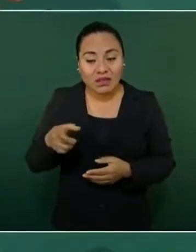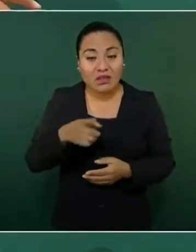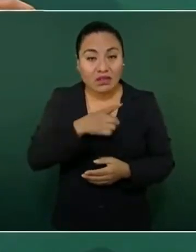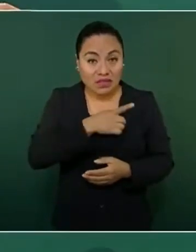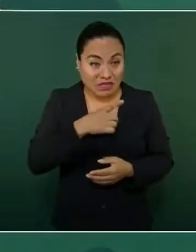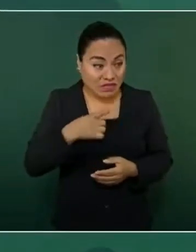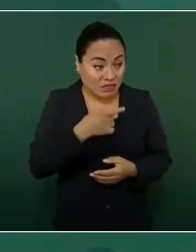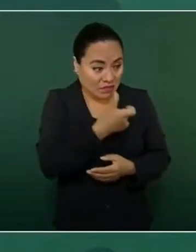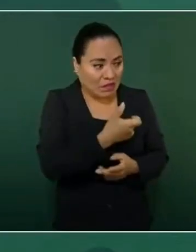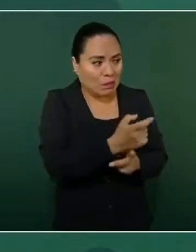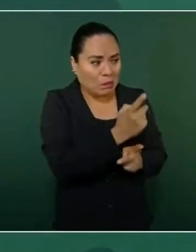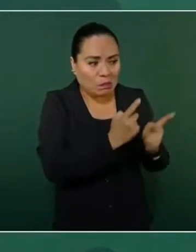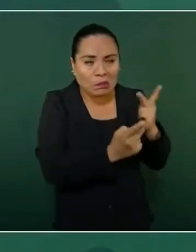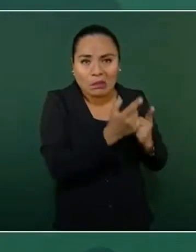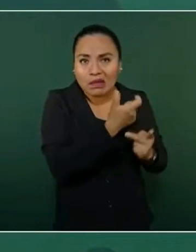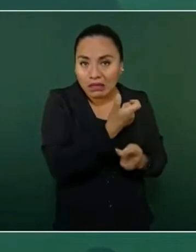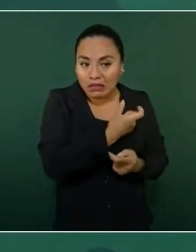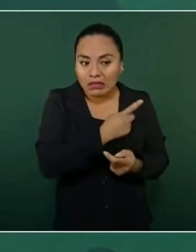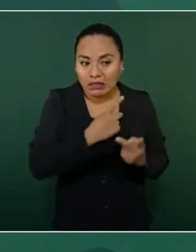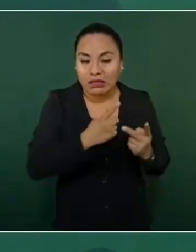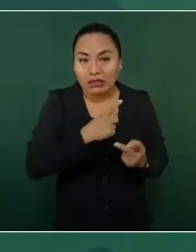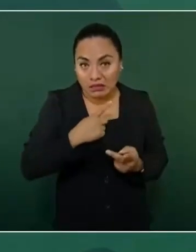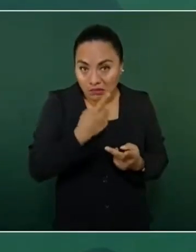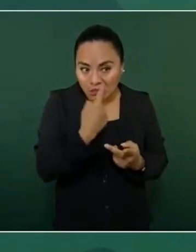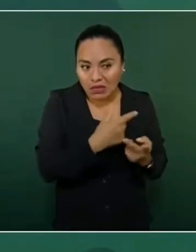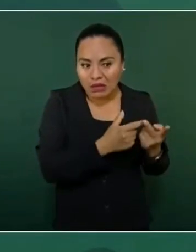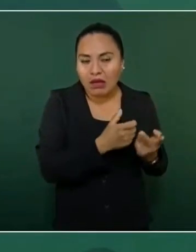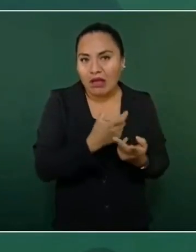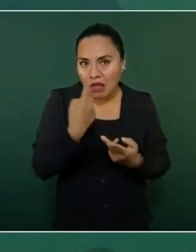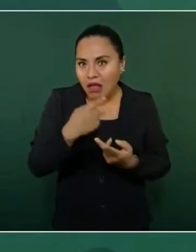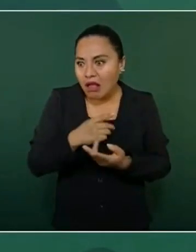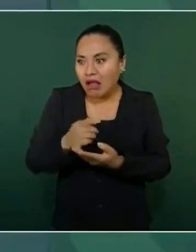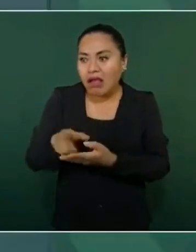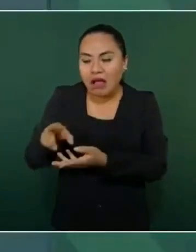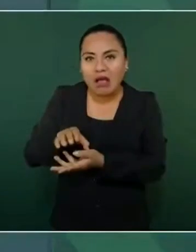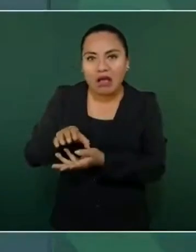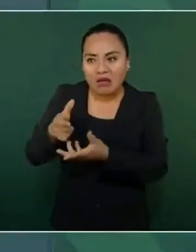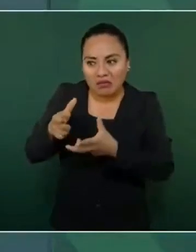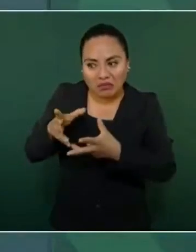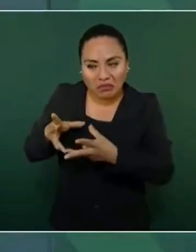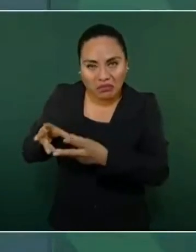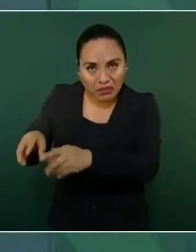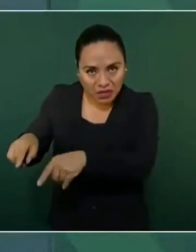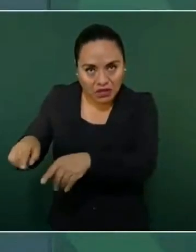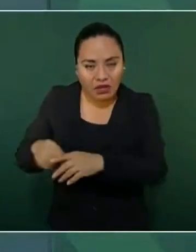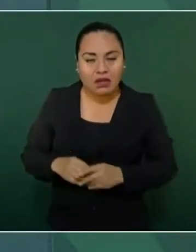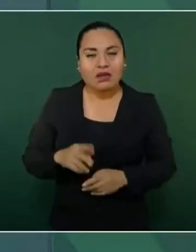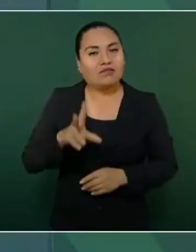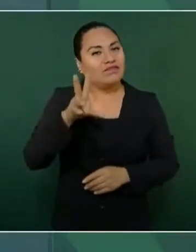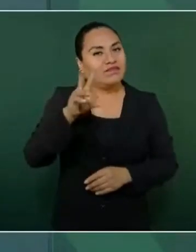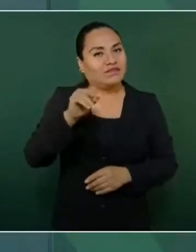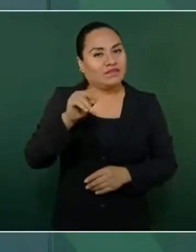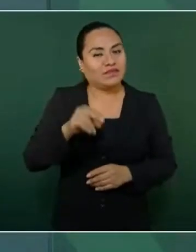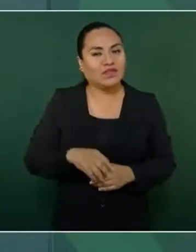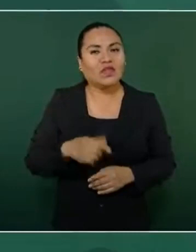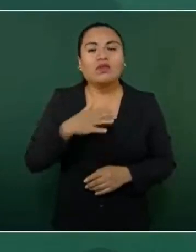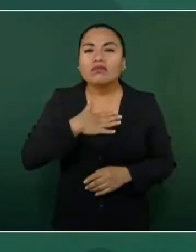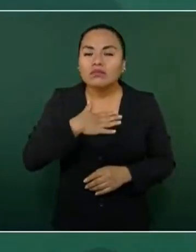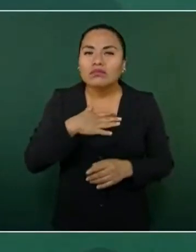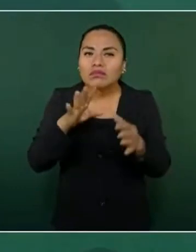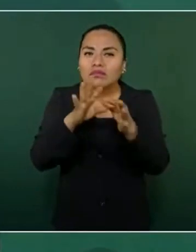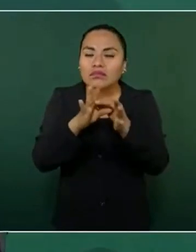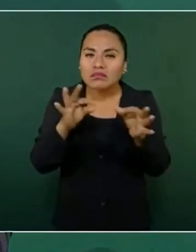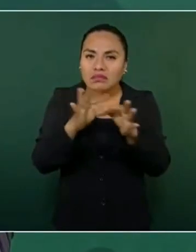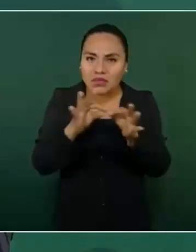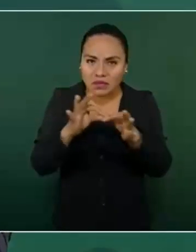Cuando les comento de que está en construcción